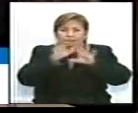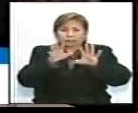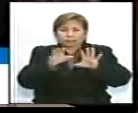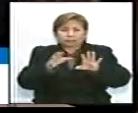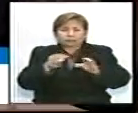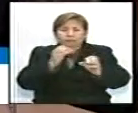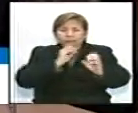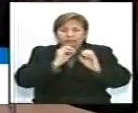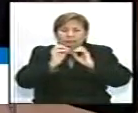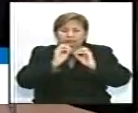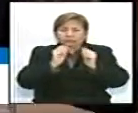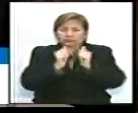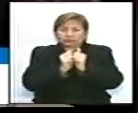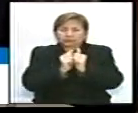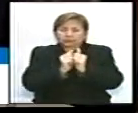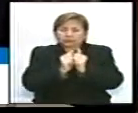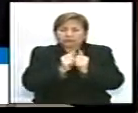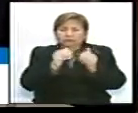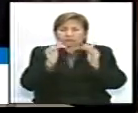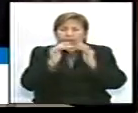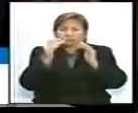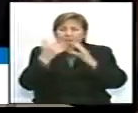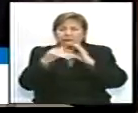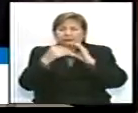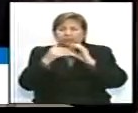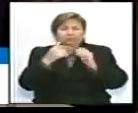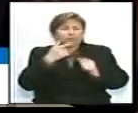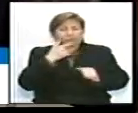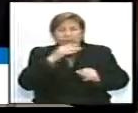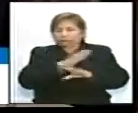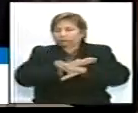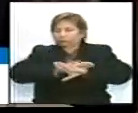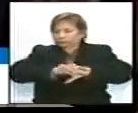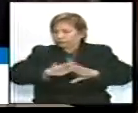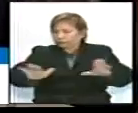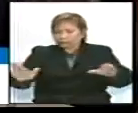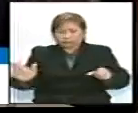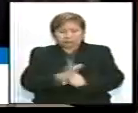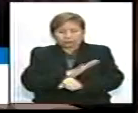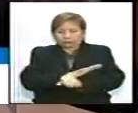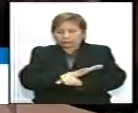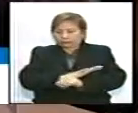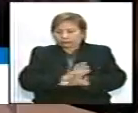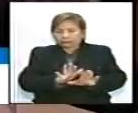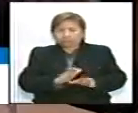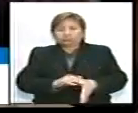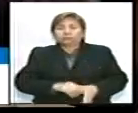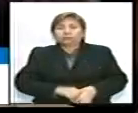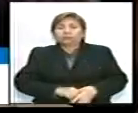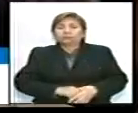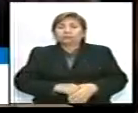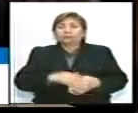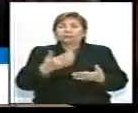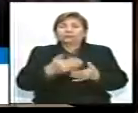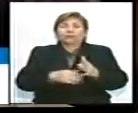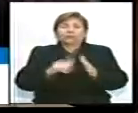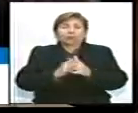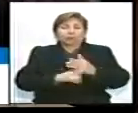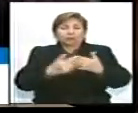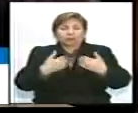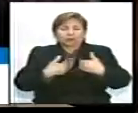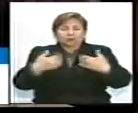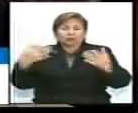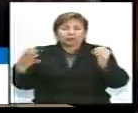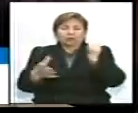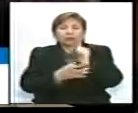medios de comunicación y por medios en redes sociales. Eso basta y sobra para que hasta la fecha mínimamente ya tendríamos una